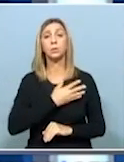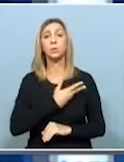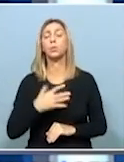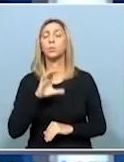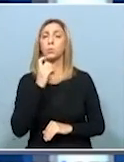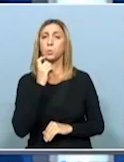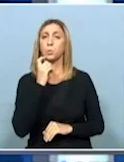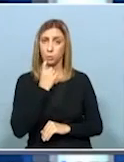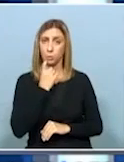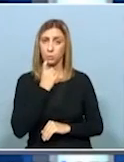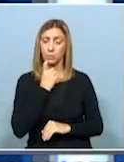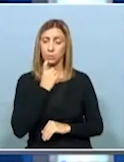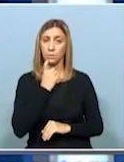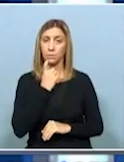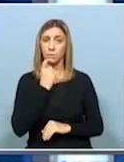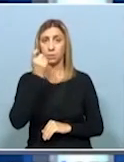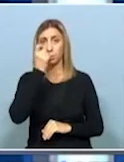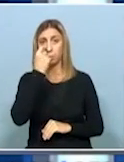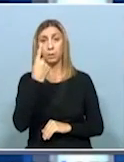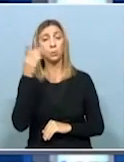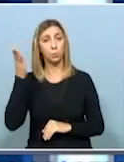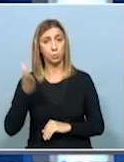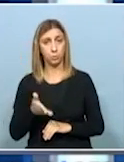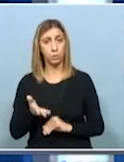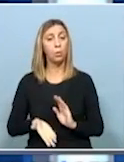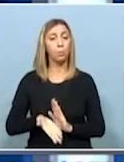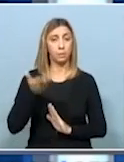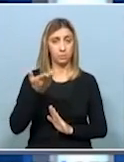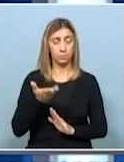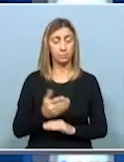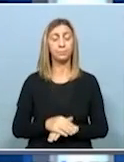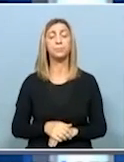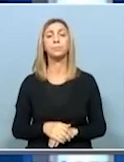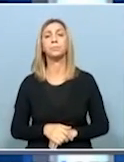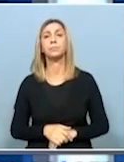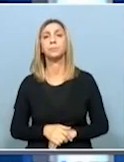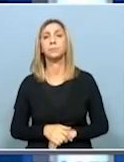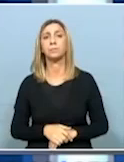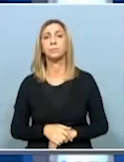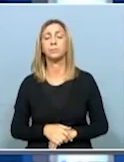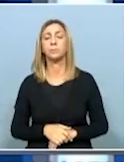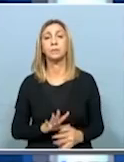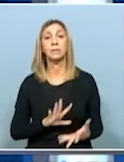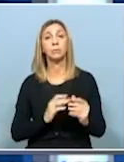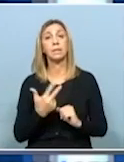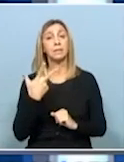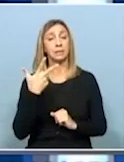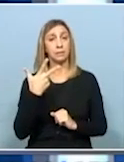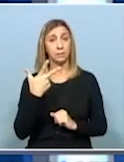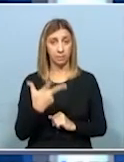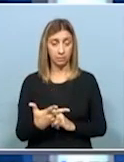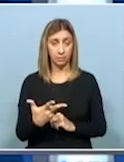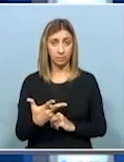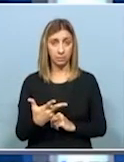gobierno provincial ha dispuesto es del 21 por el mismo se hará efectivo en